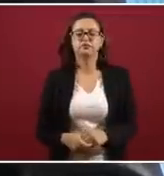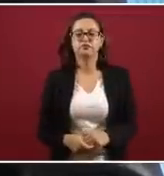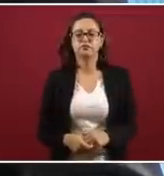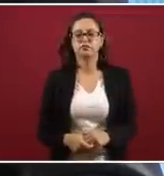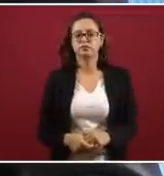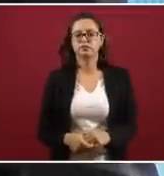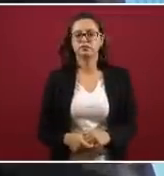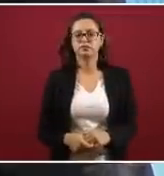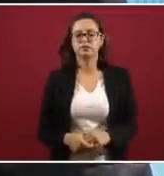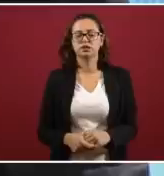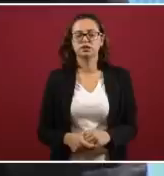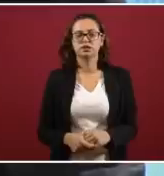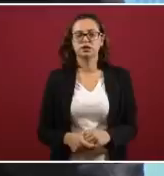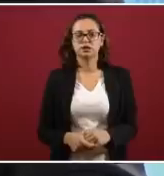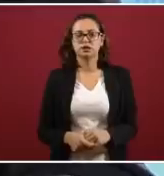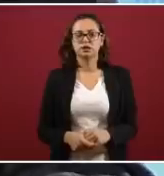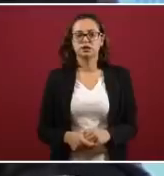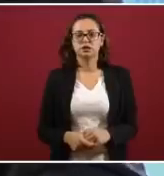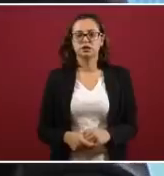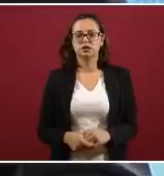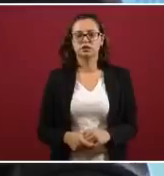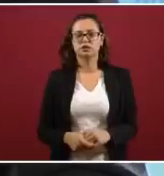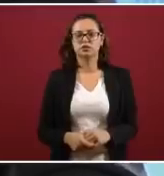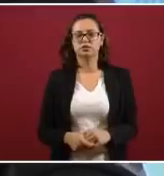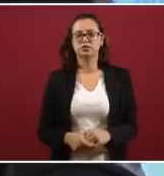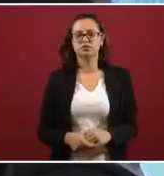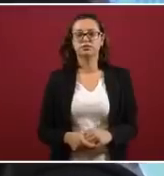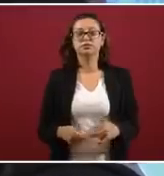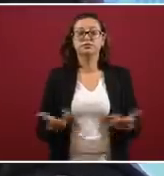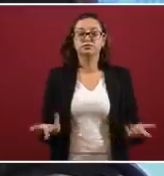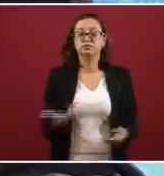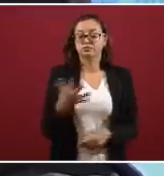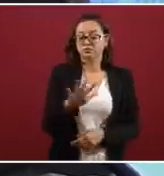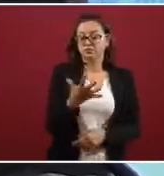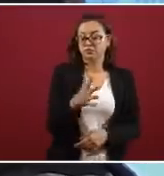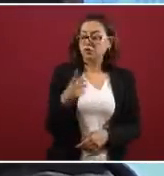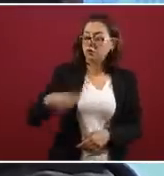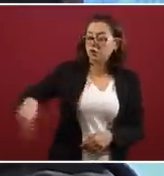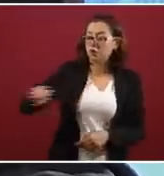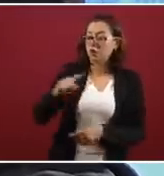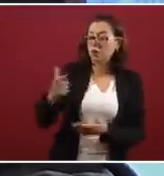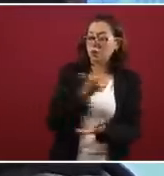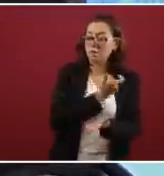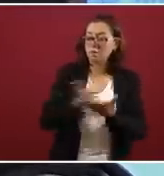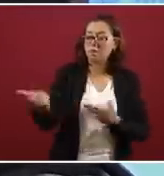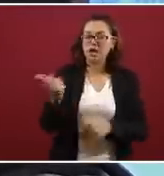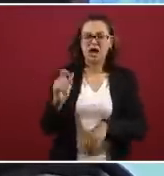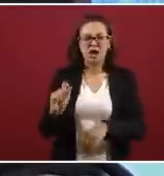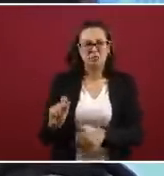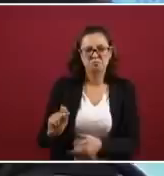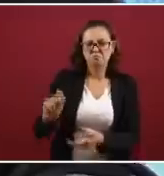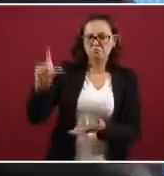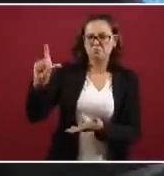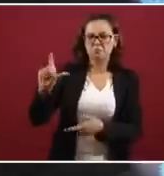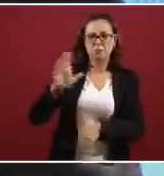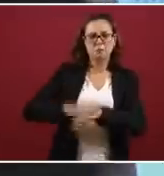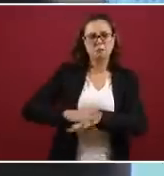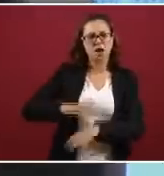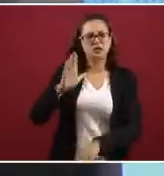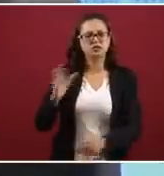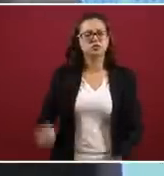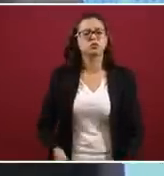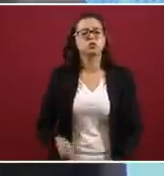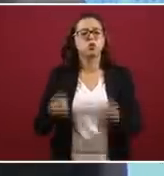promedio, ¿cuánto más se está pagando al productor? Más o menos 30% más de lo